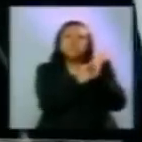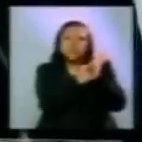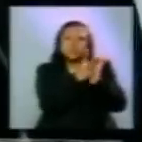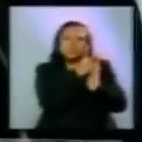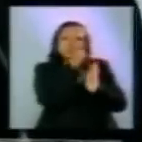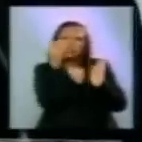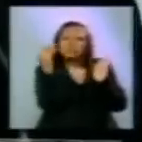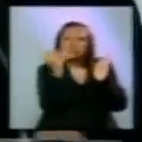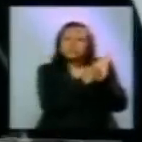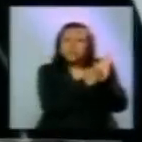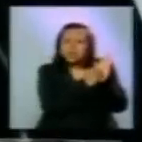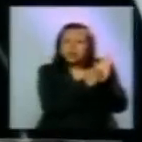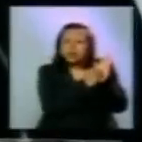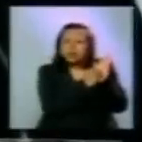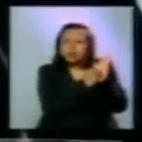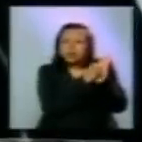1,200,000